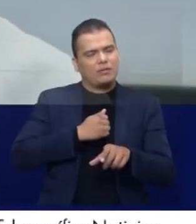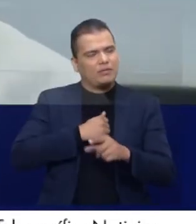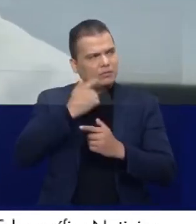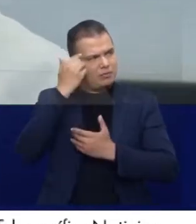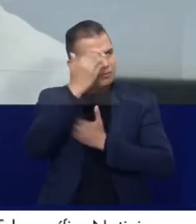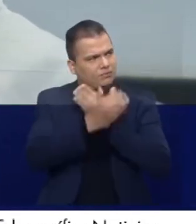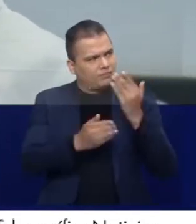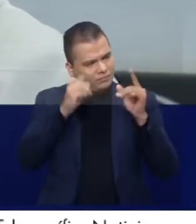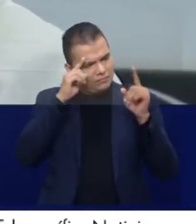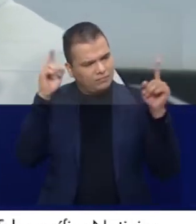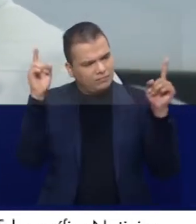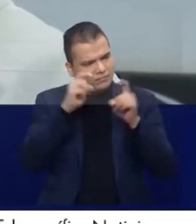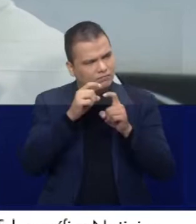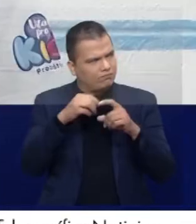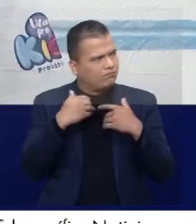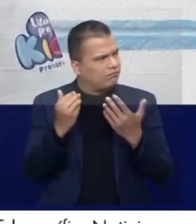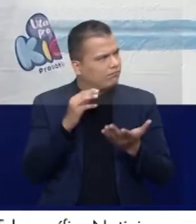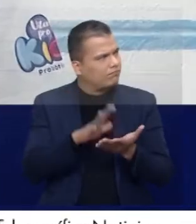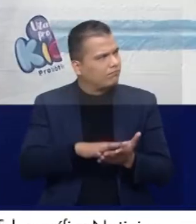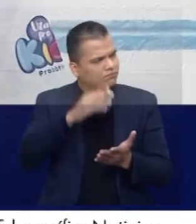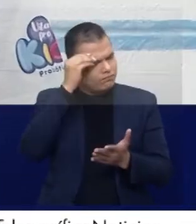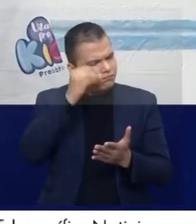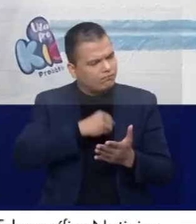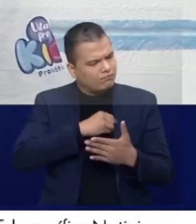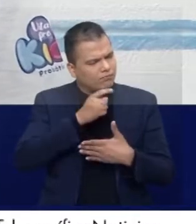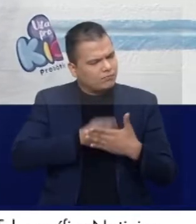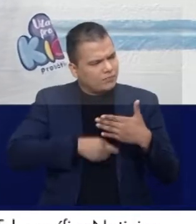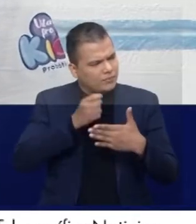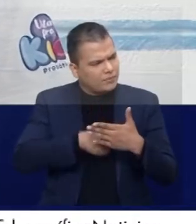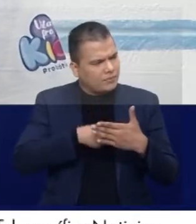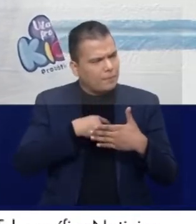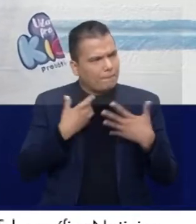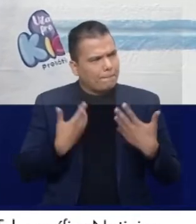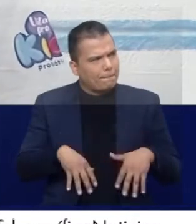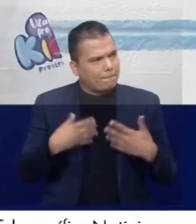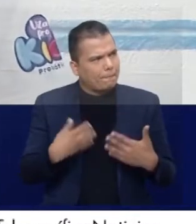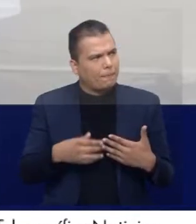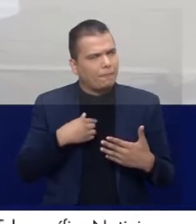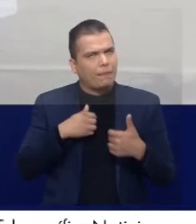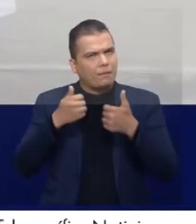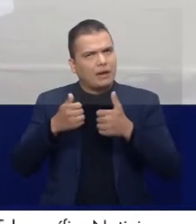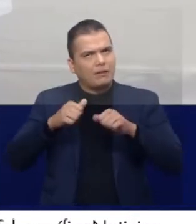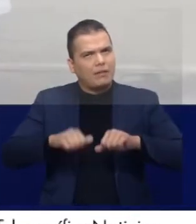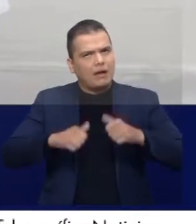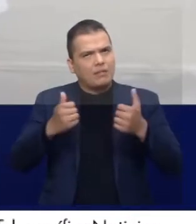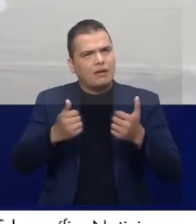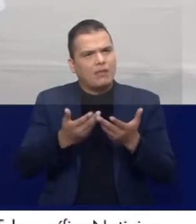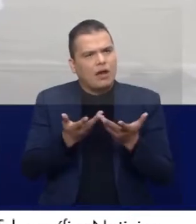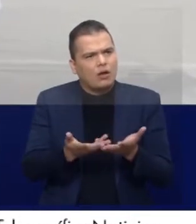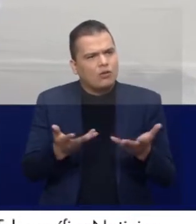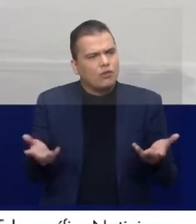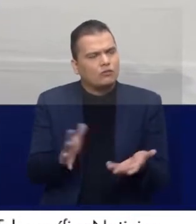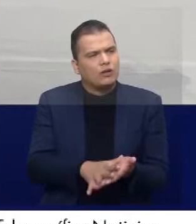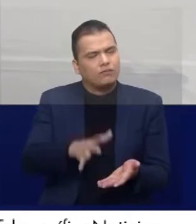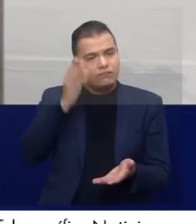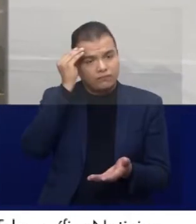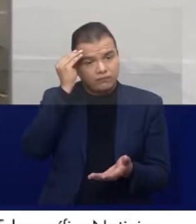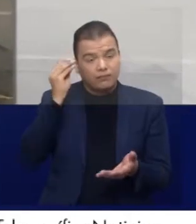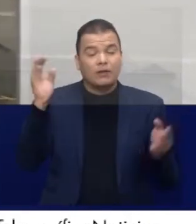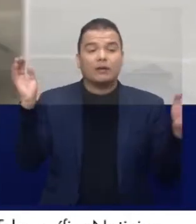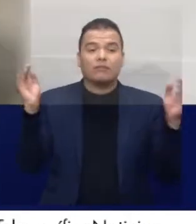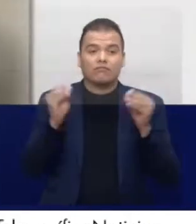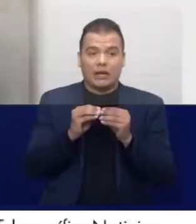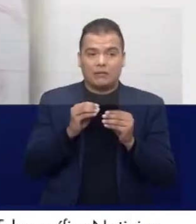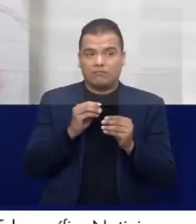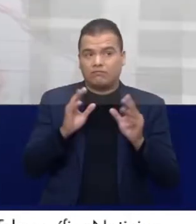autoanálisis. Lecciones de qué yo hago malo, qué hago muy bien. Por ejemplo, yo